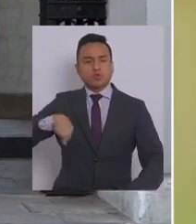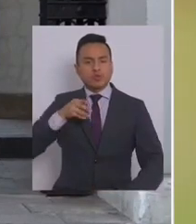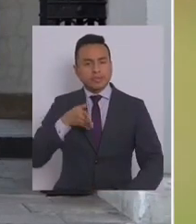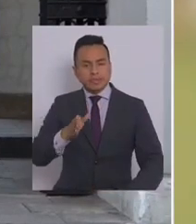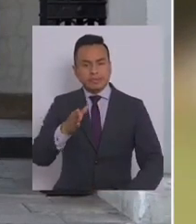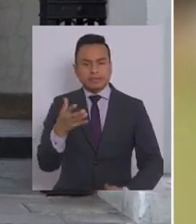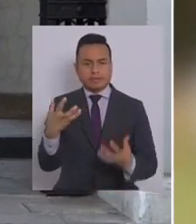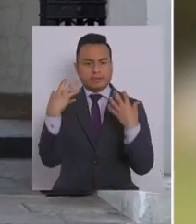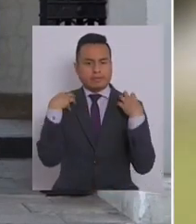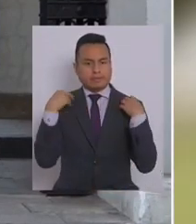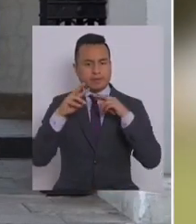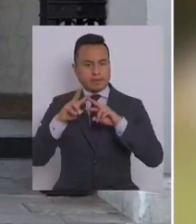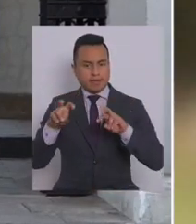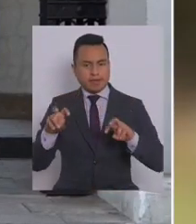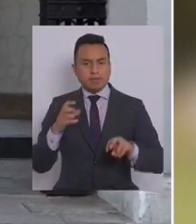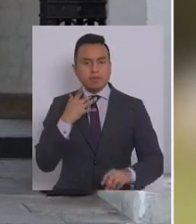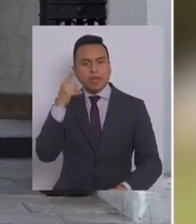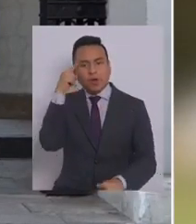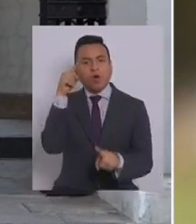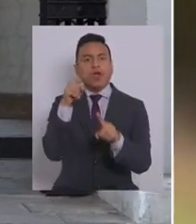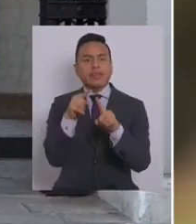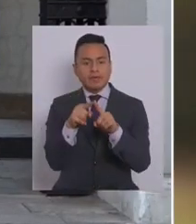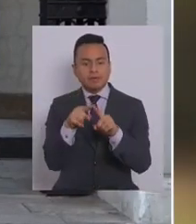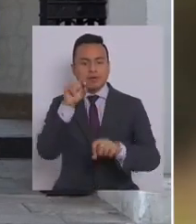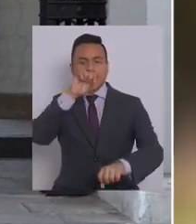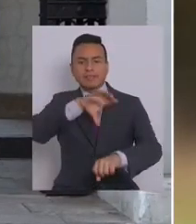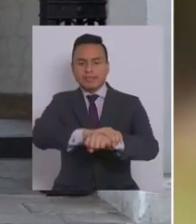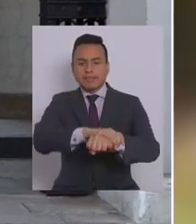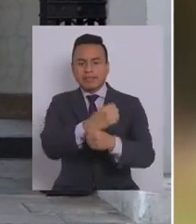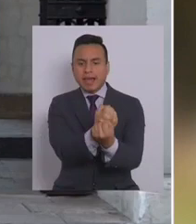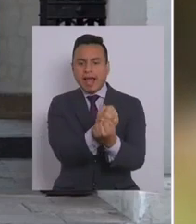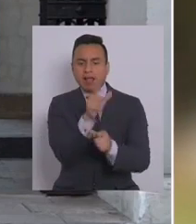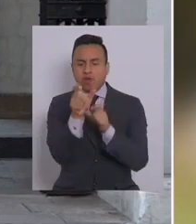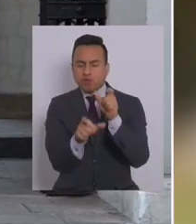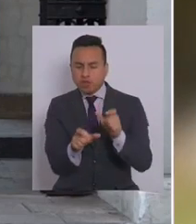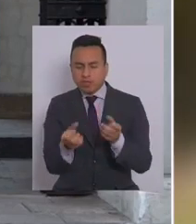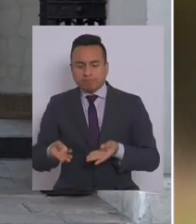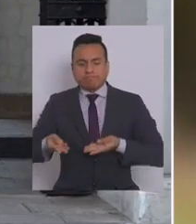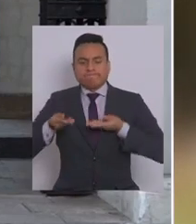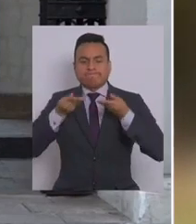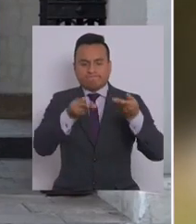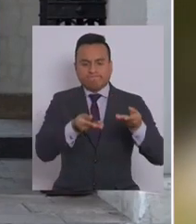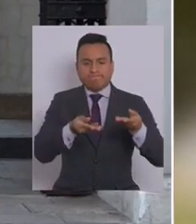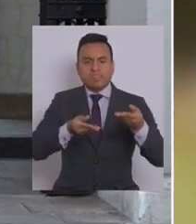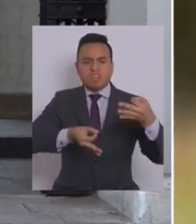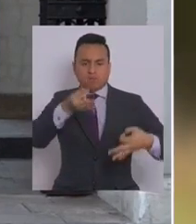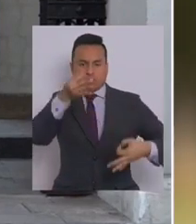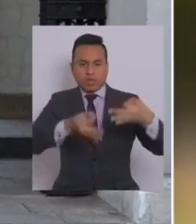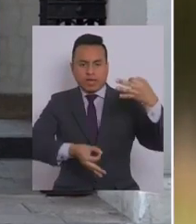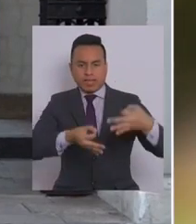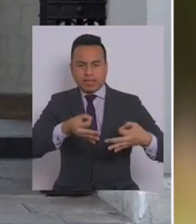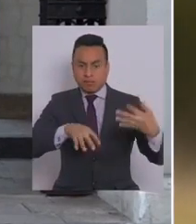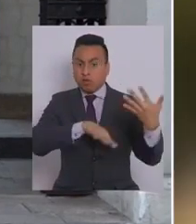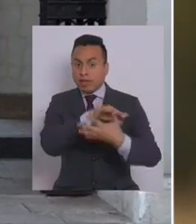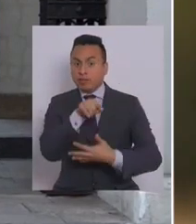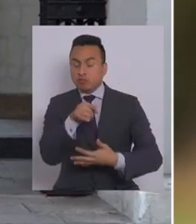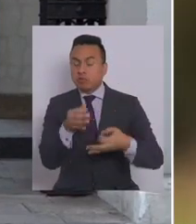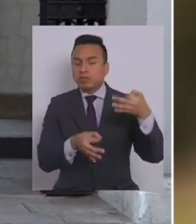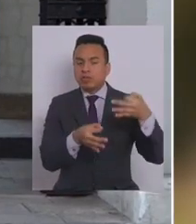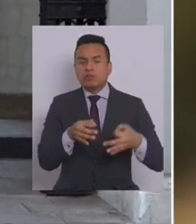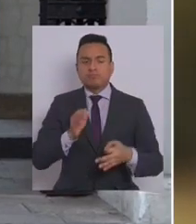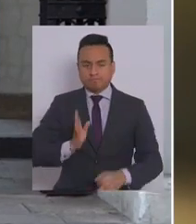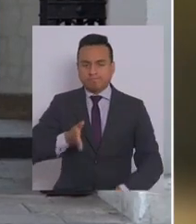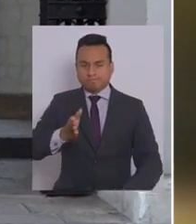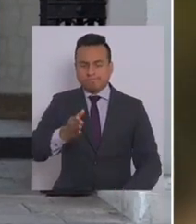esa tarea porque el objetivo es detener a los violentos, ponerlos a disposición de los tribunales y en eso no vamos a